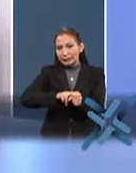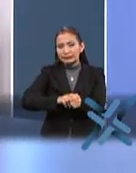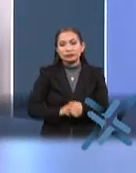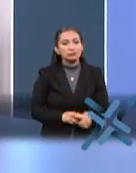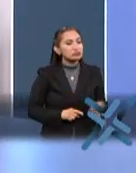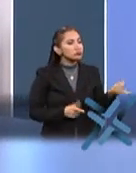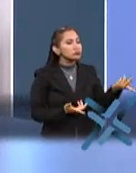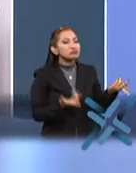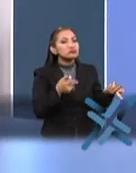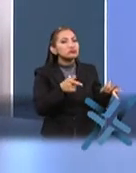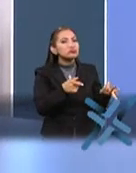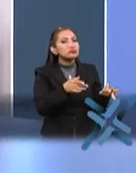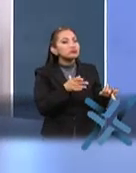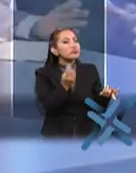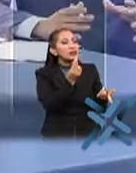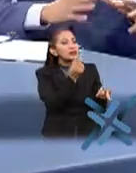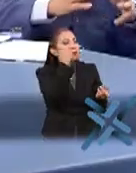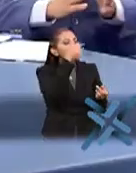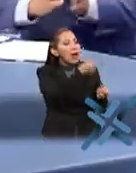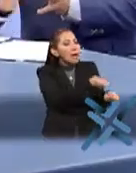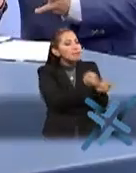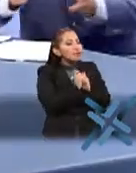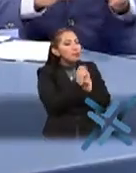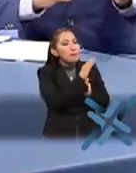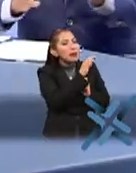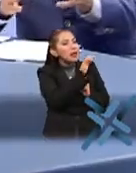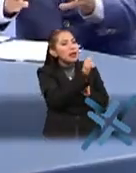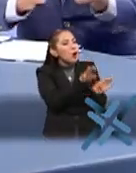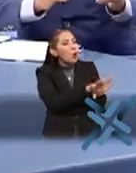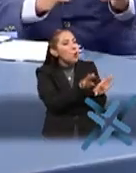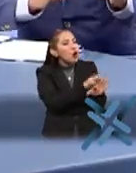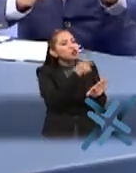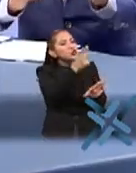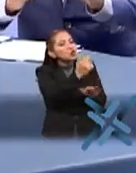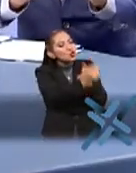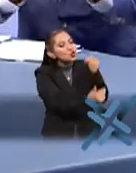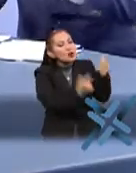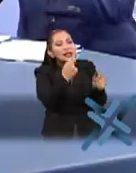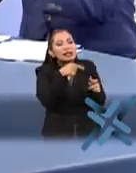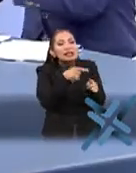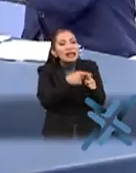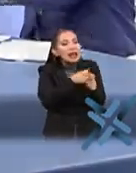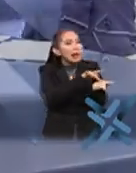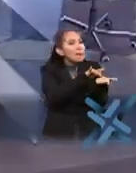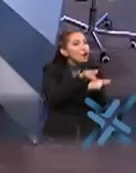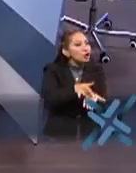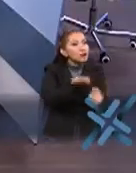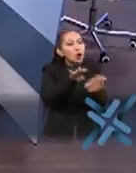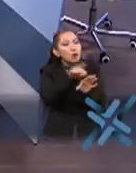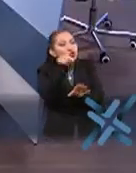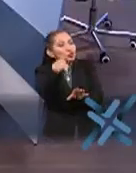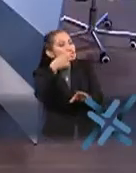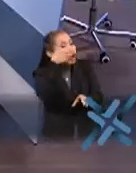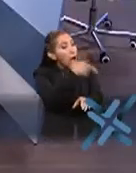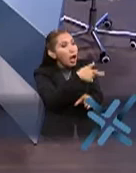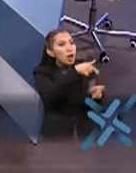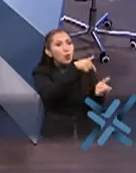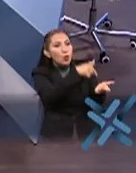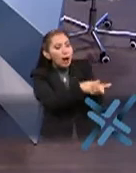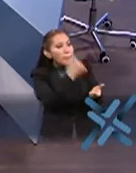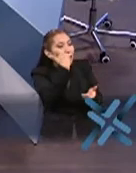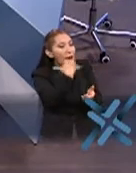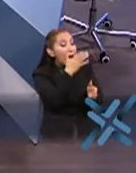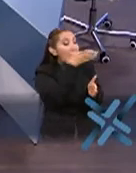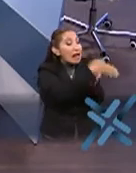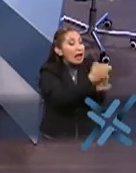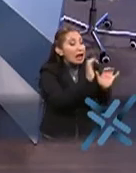que hacer, Berenice? ¿Qué hay que hacer para obtener una beca? ¿Cómo fue tu camino? ¿Quién te apoyó? ¿Cómo descubriste estas plataformas? Y, por